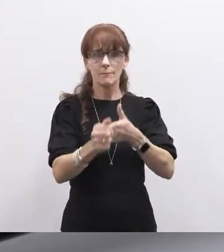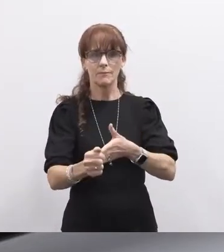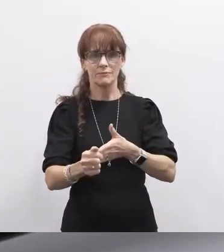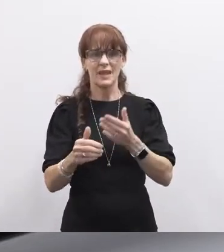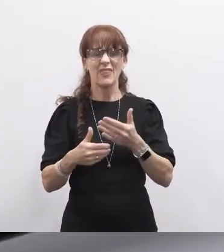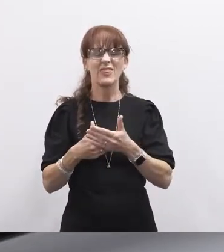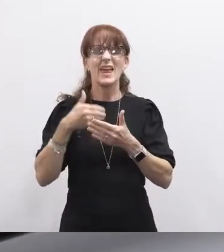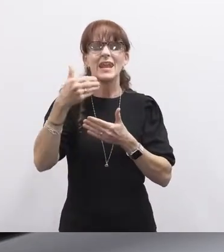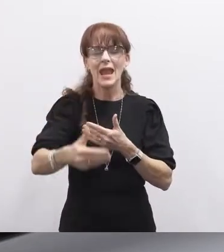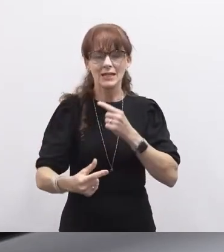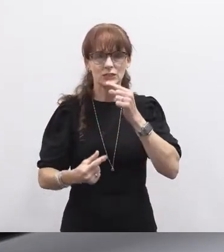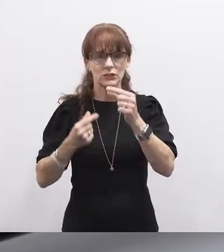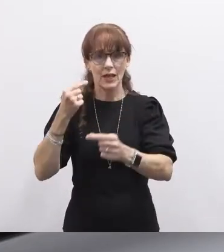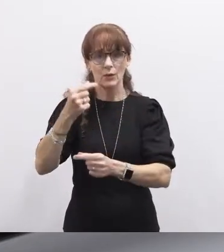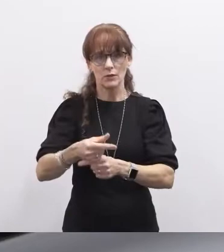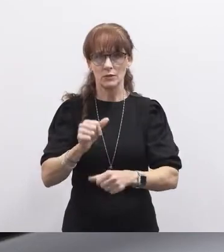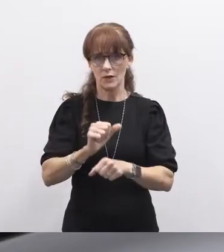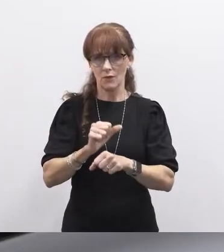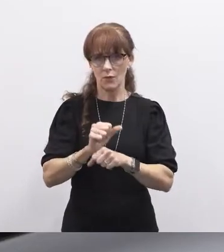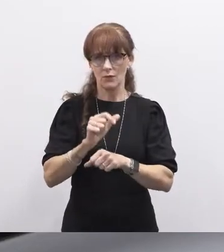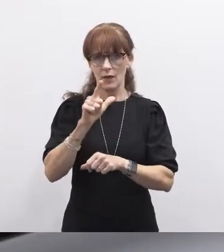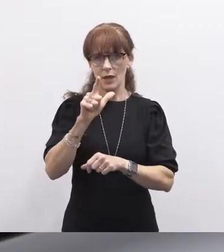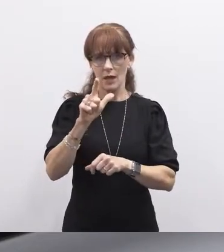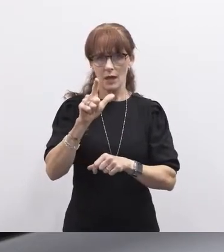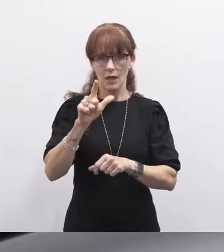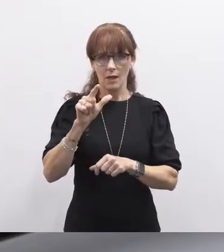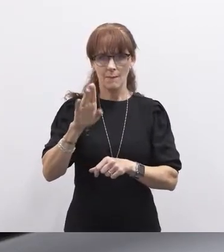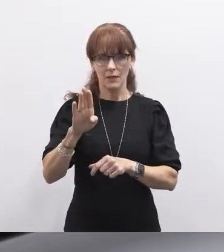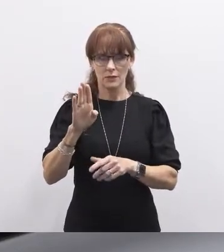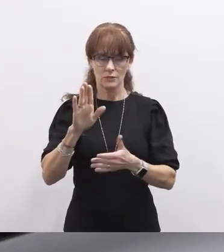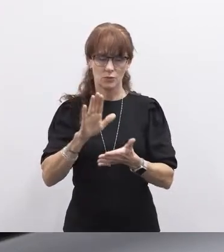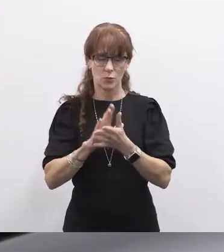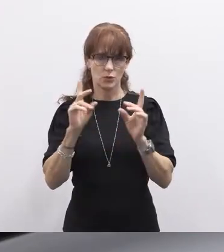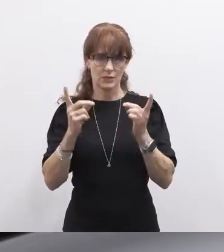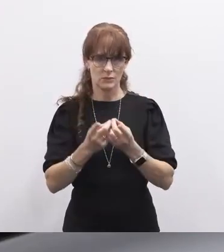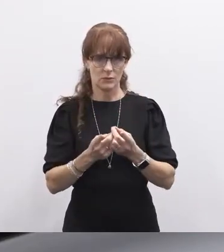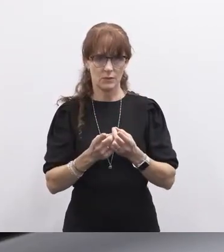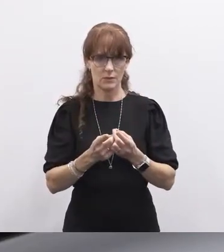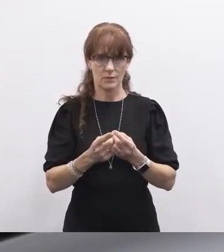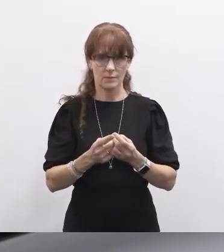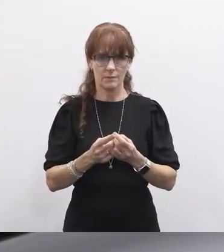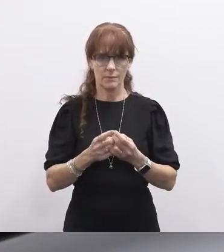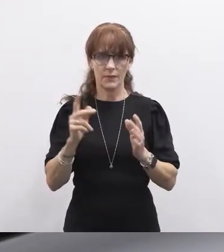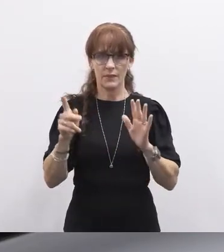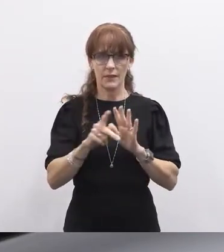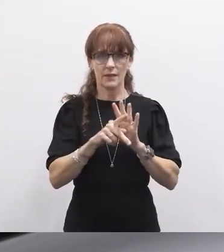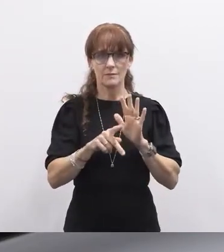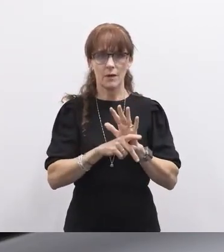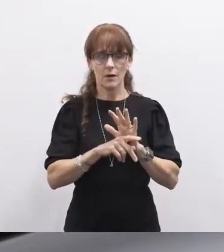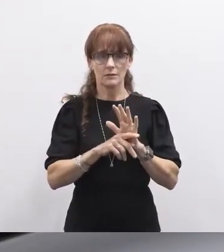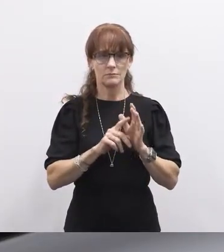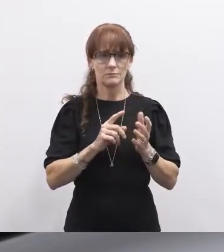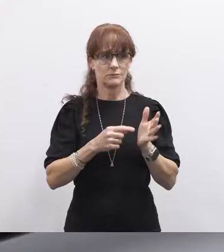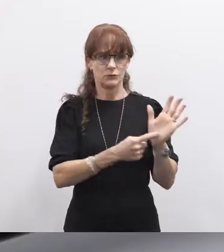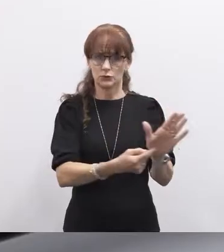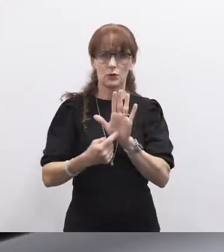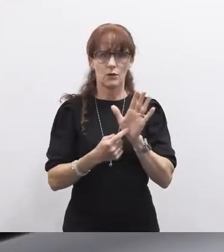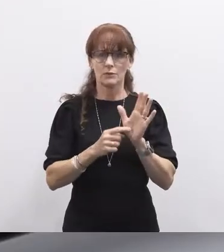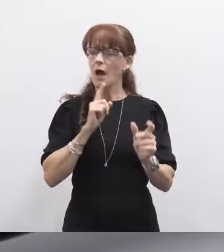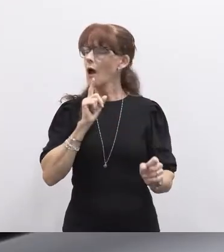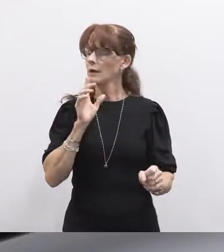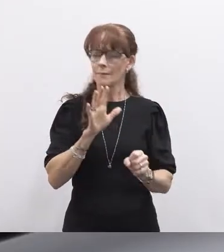nos están llevando a nuestra siguiente generación de trabajo con el Distrito Unificado de Long Beach.